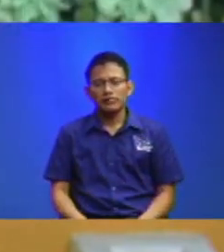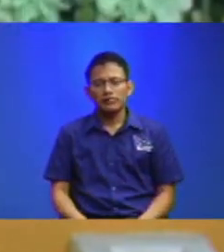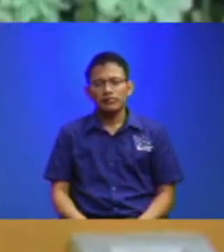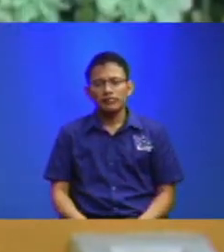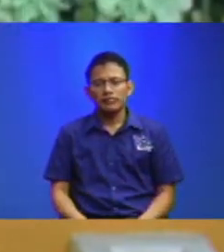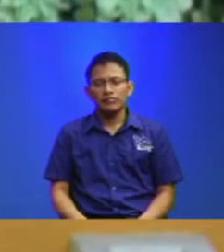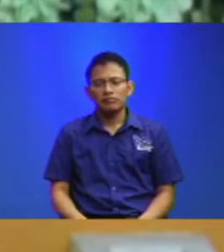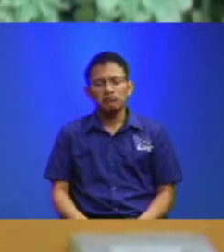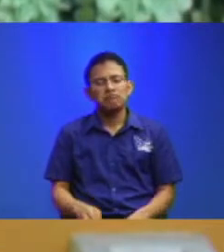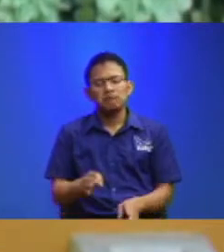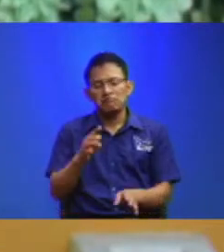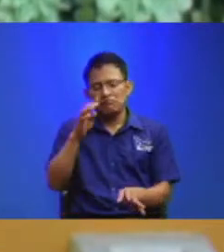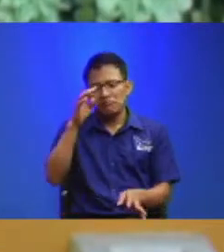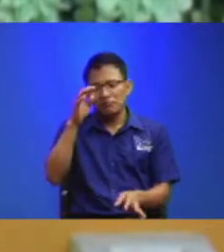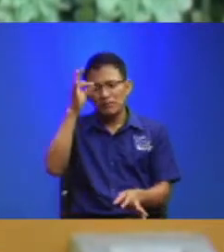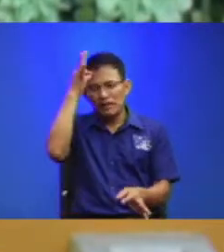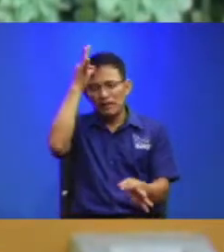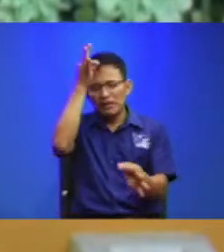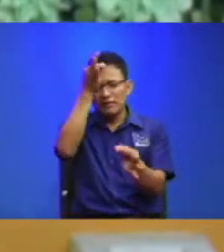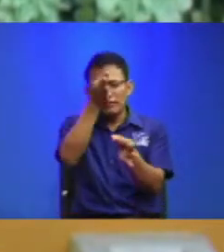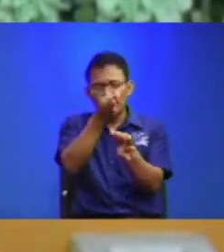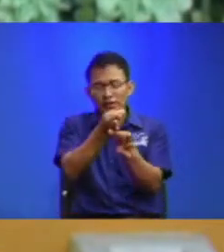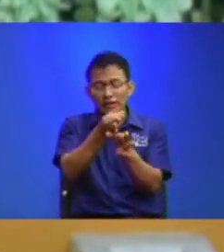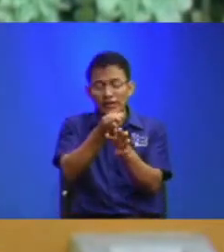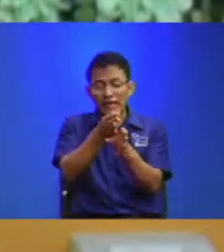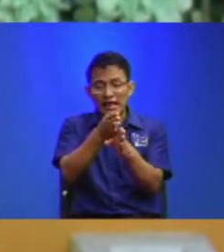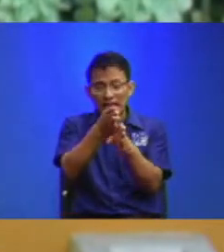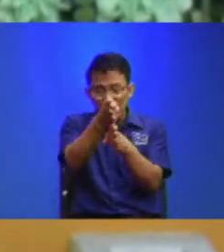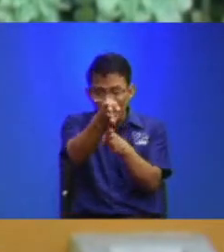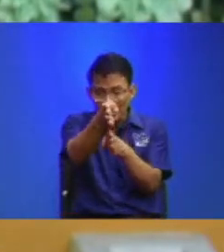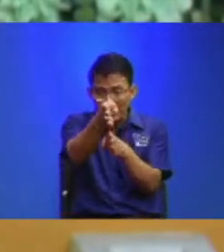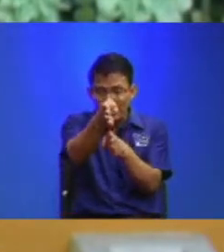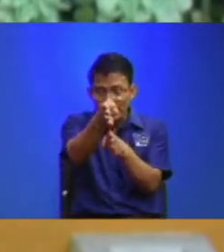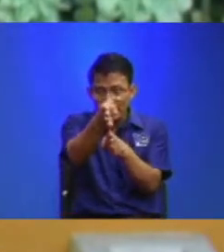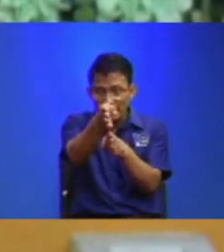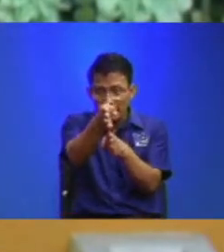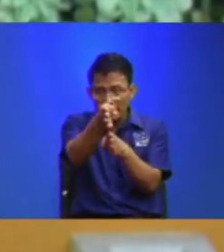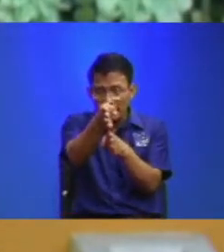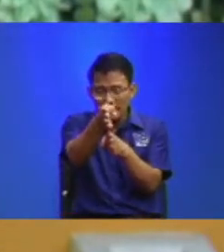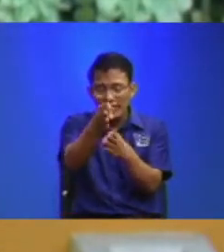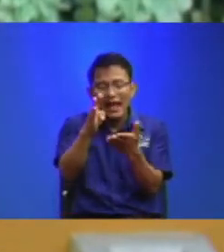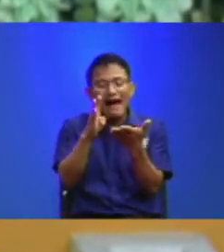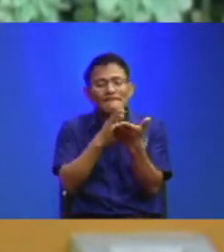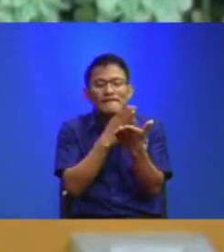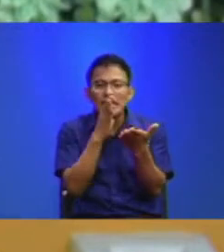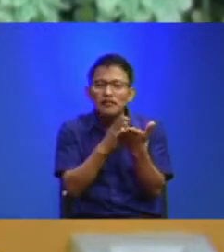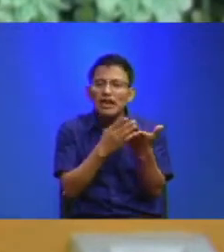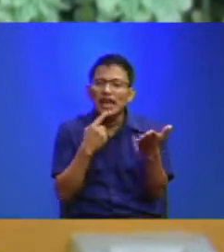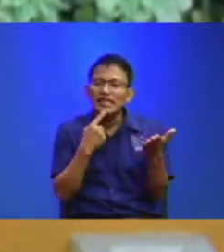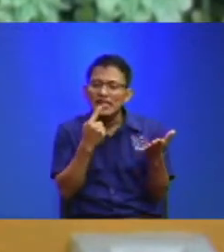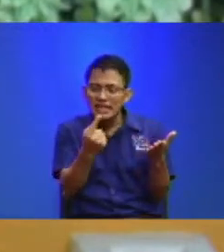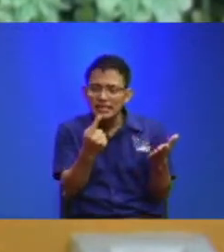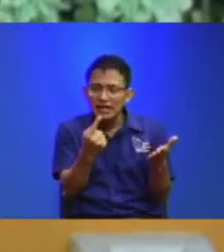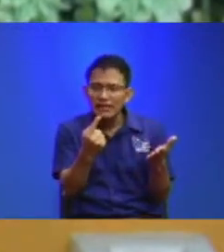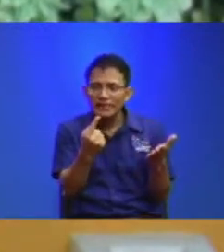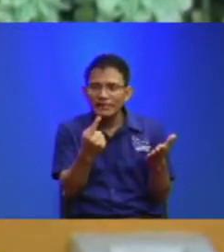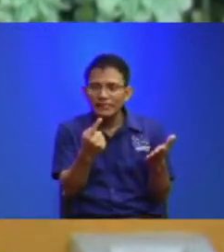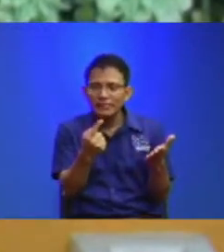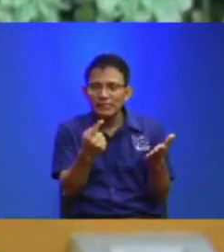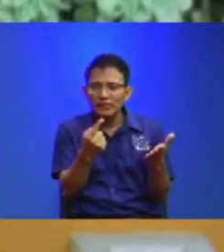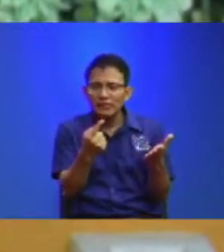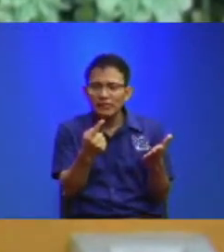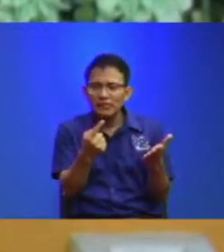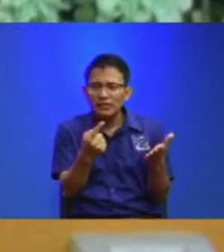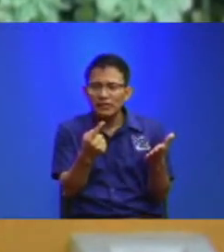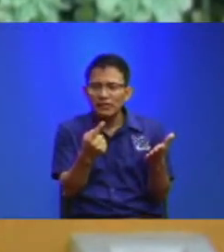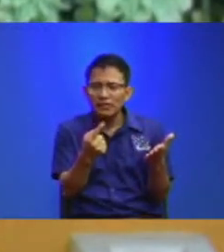La fidelidad. La fidelidad. ¿Y qué dice la Biblia? ¿Quiénes son a los que se llevan